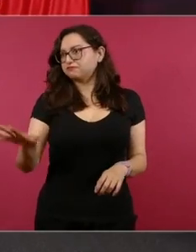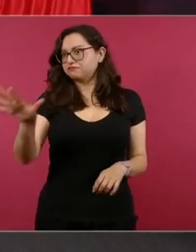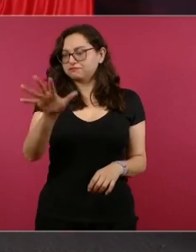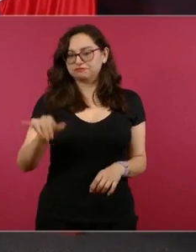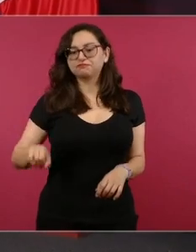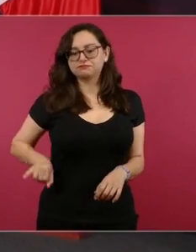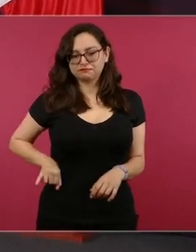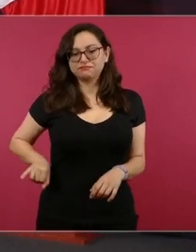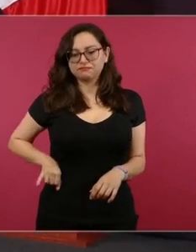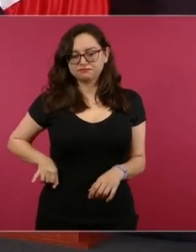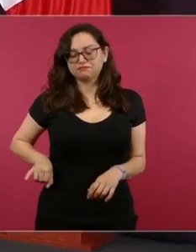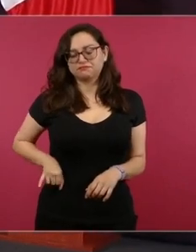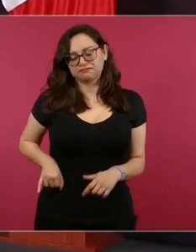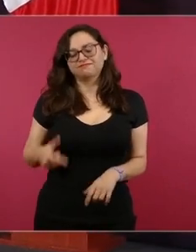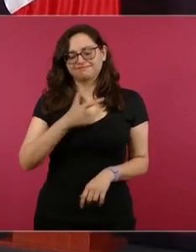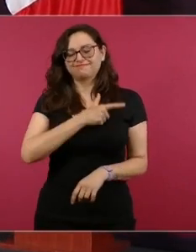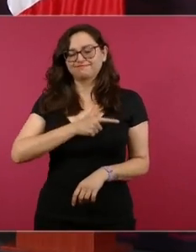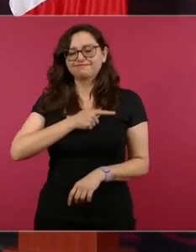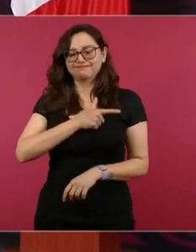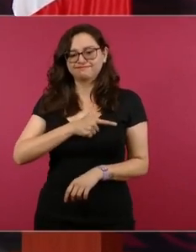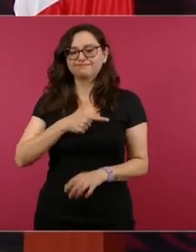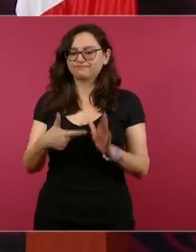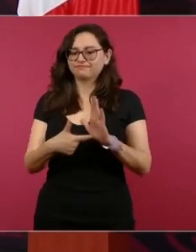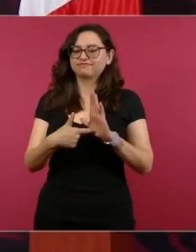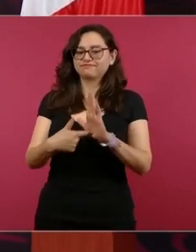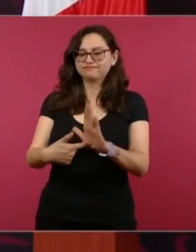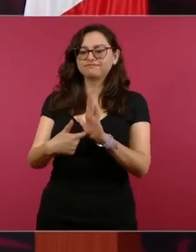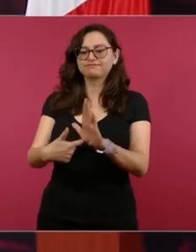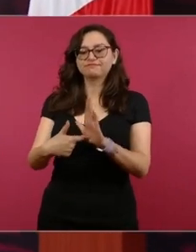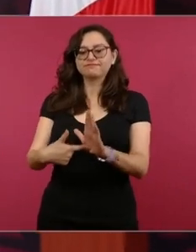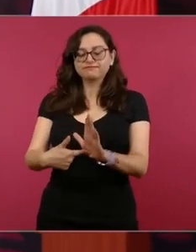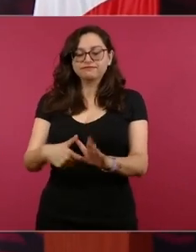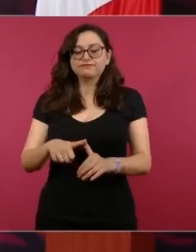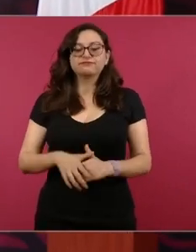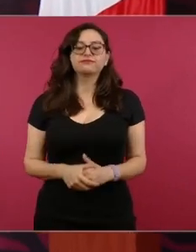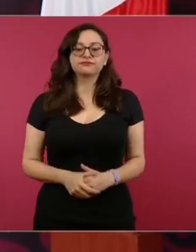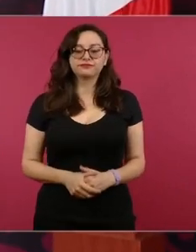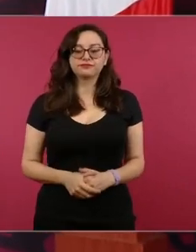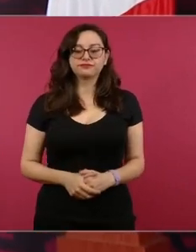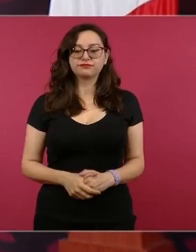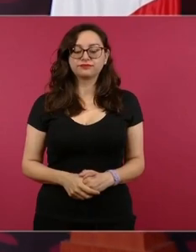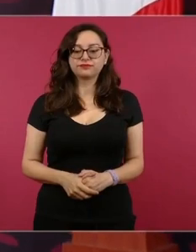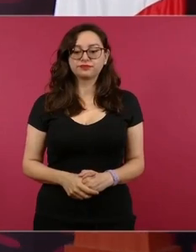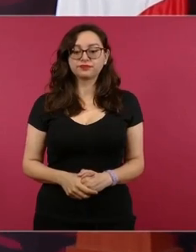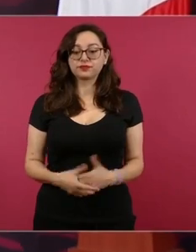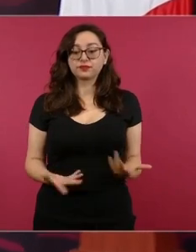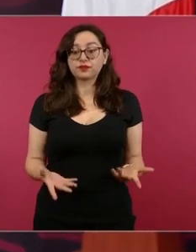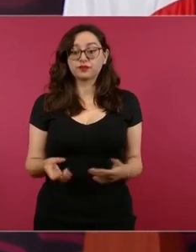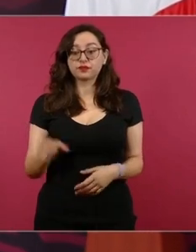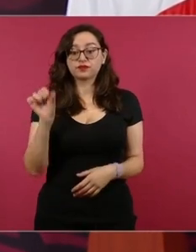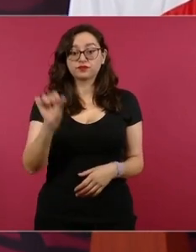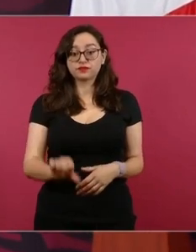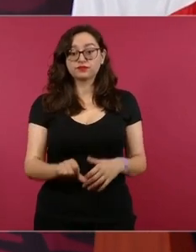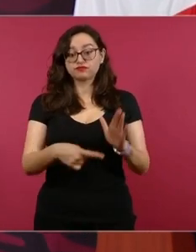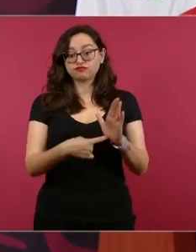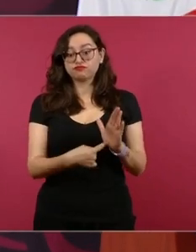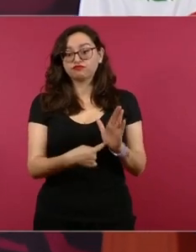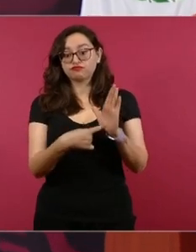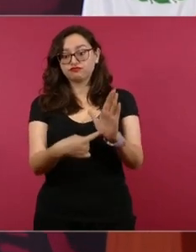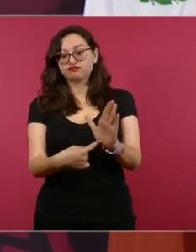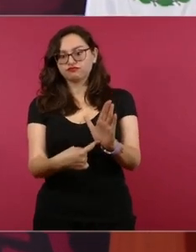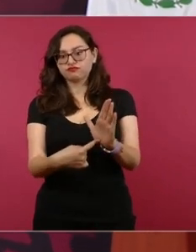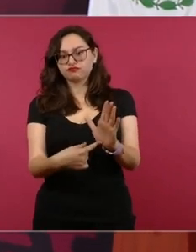En esta ocasión vamos a informar sobre reformas que